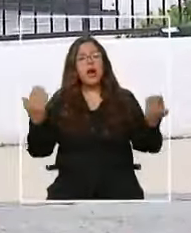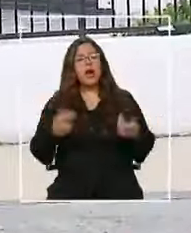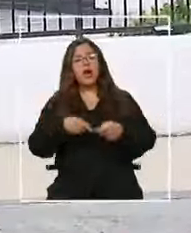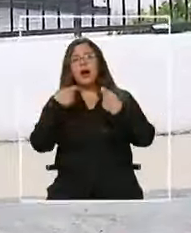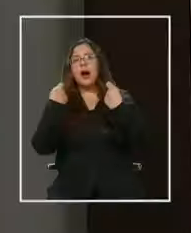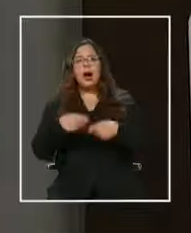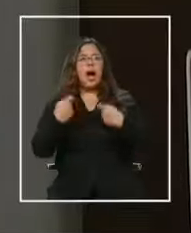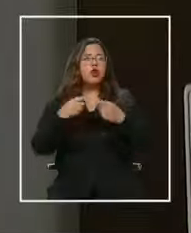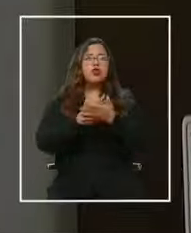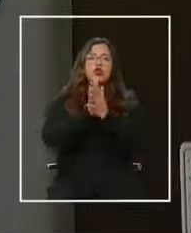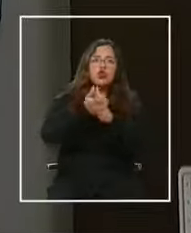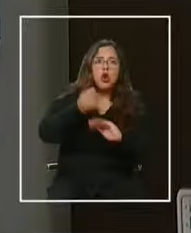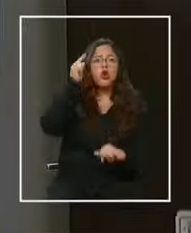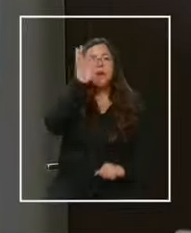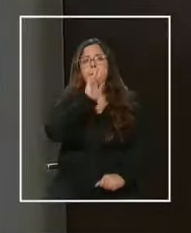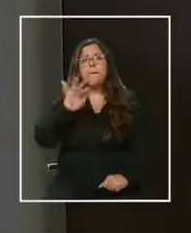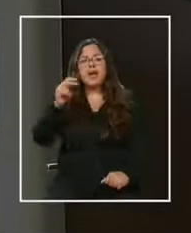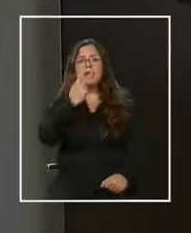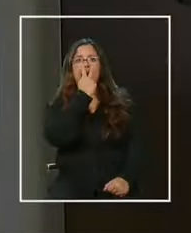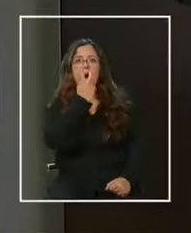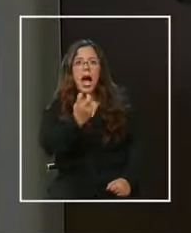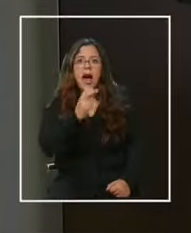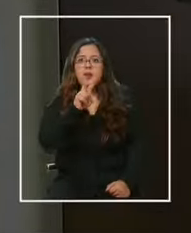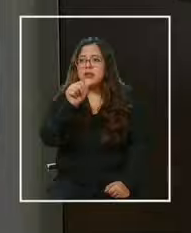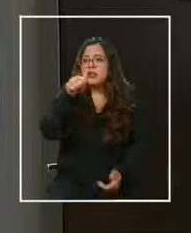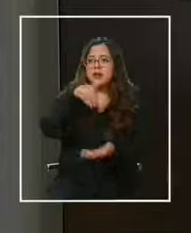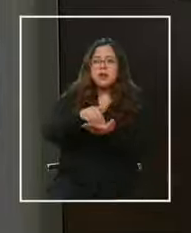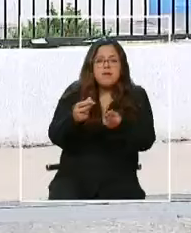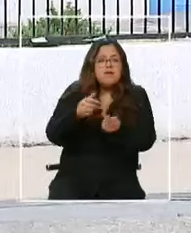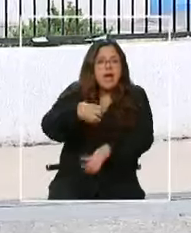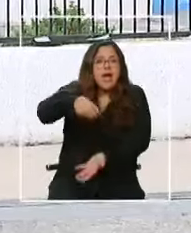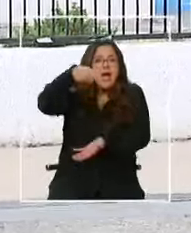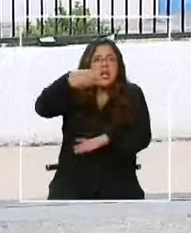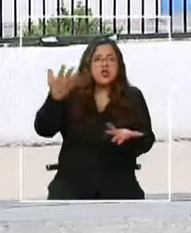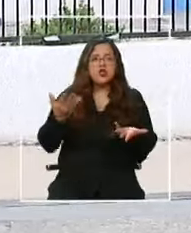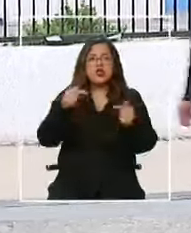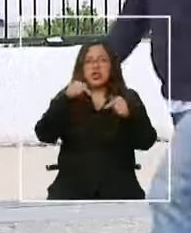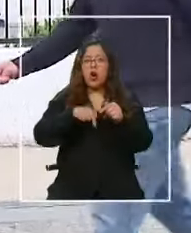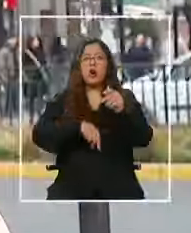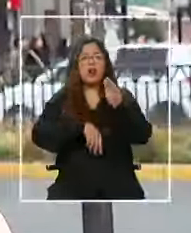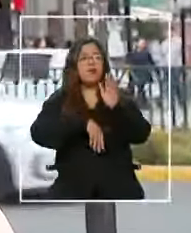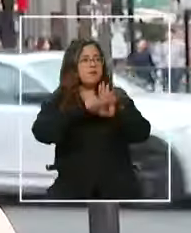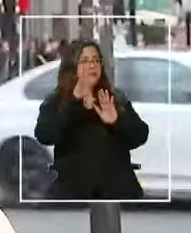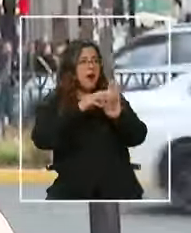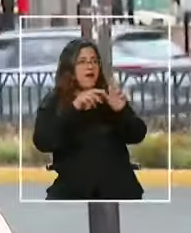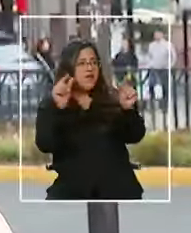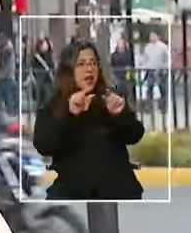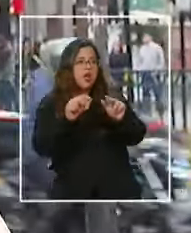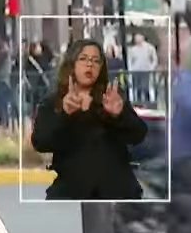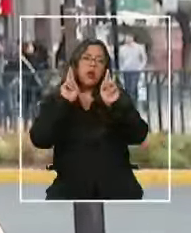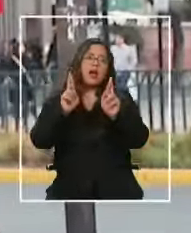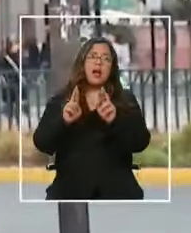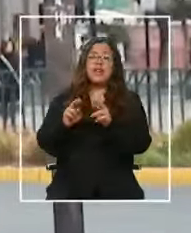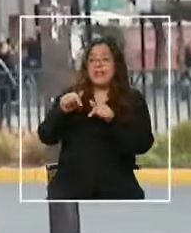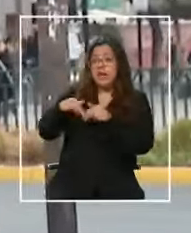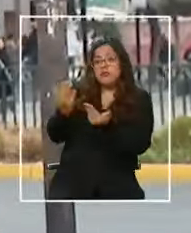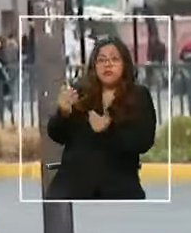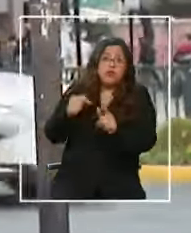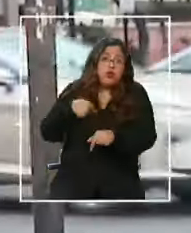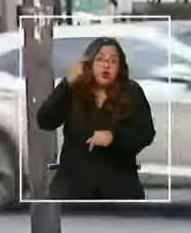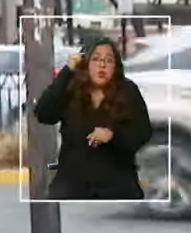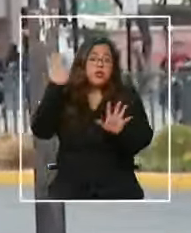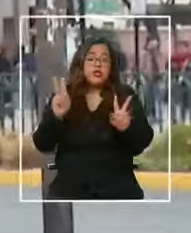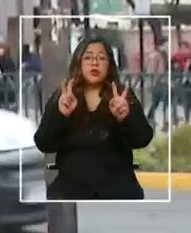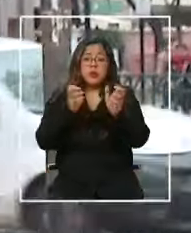súper caro. Imagínate el gas, ¿cuánto sale? 26 mil pesos. Y que haya mucho más descuento, ojalá. Justo cuando uno más lo necesita, supongo. Creo que